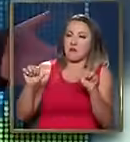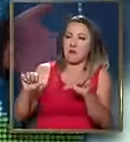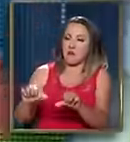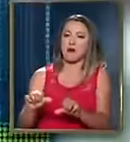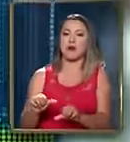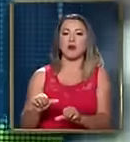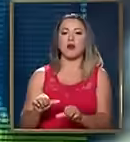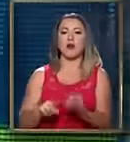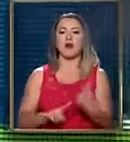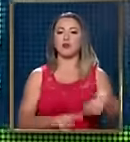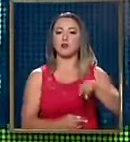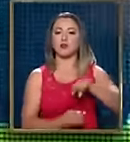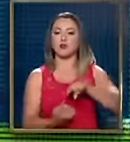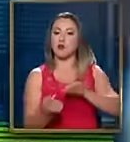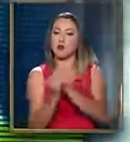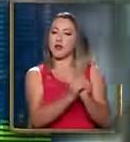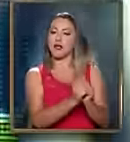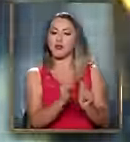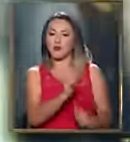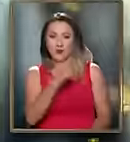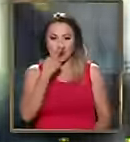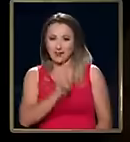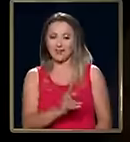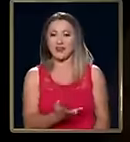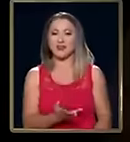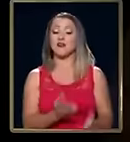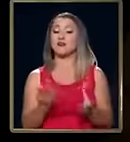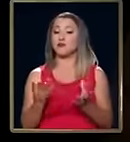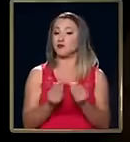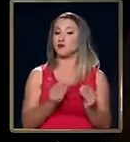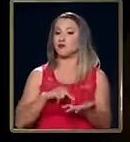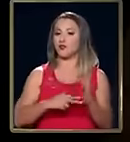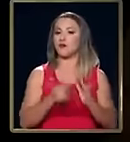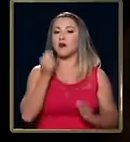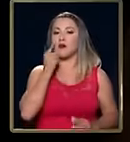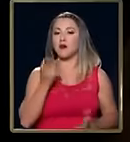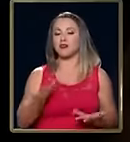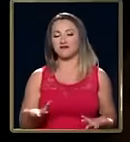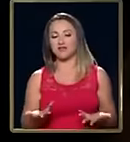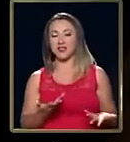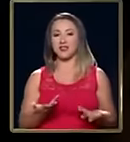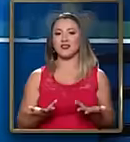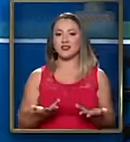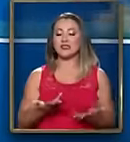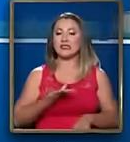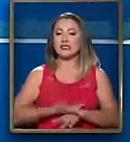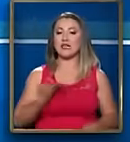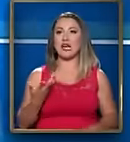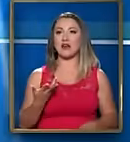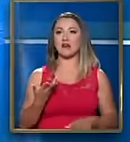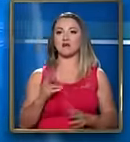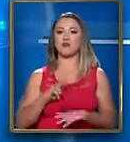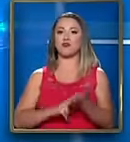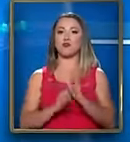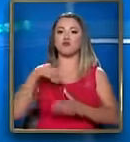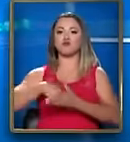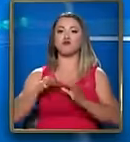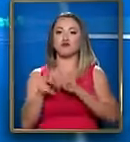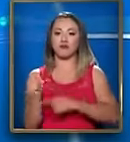weá. Pero mira, uno de los grandes problemas que se me generó a nivel familiar